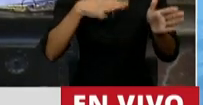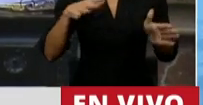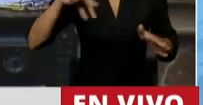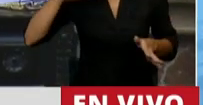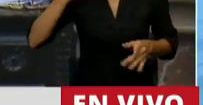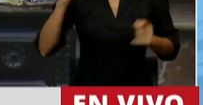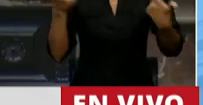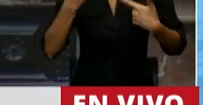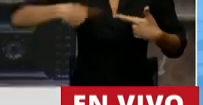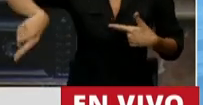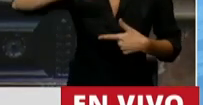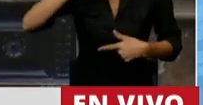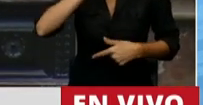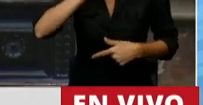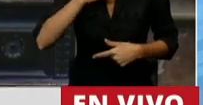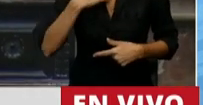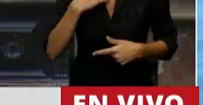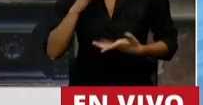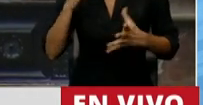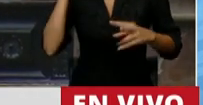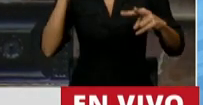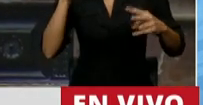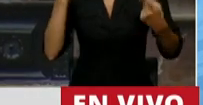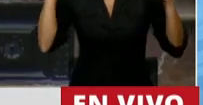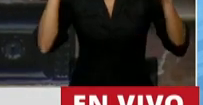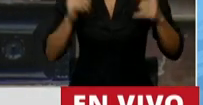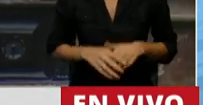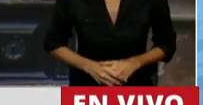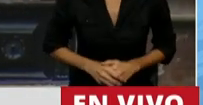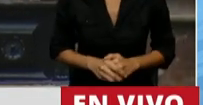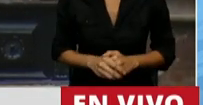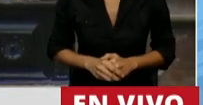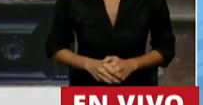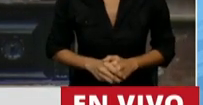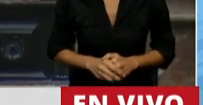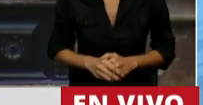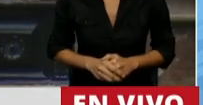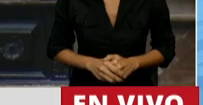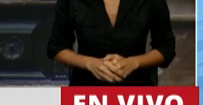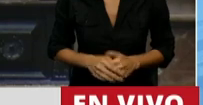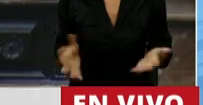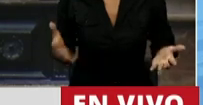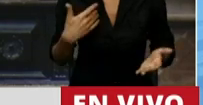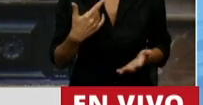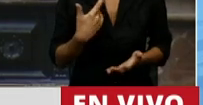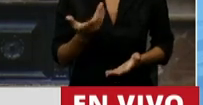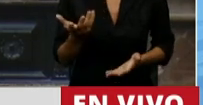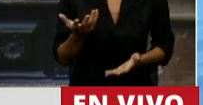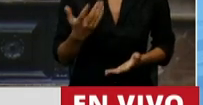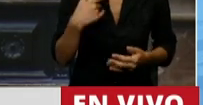perspectiva. Y señor presidente, no puedo dejar de ver el tema del